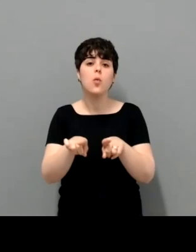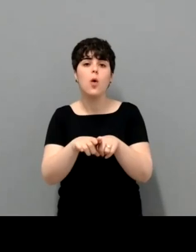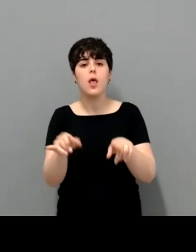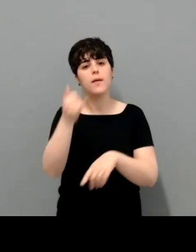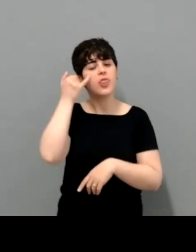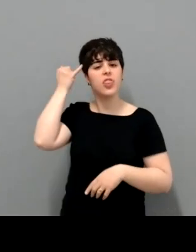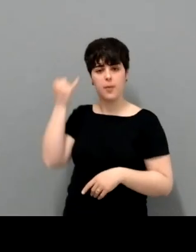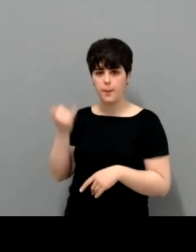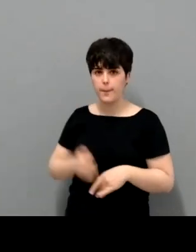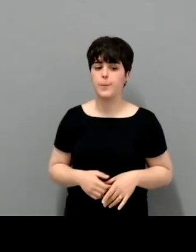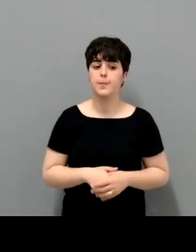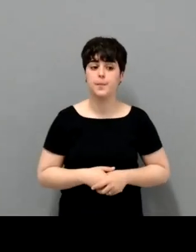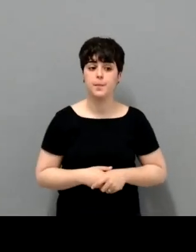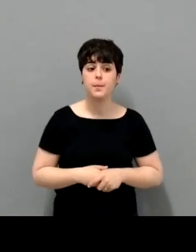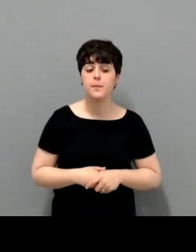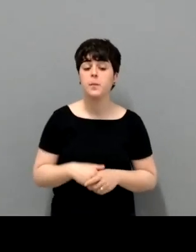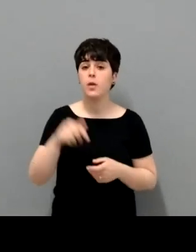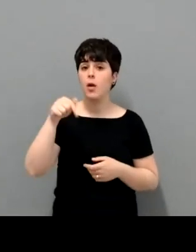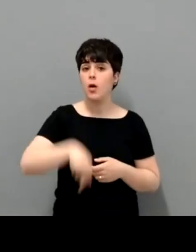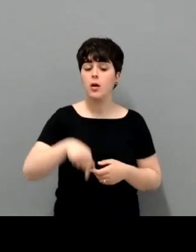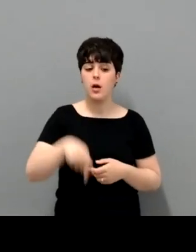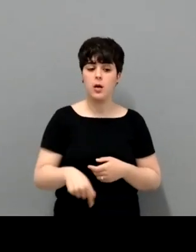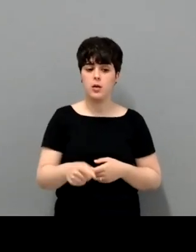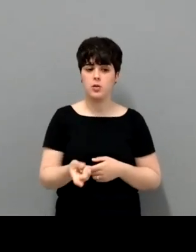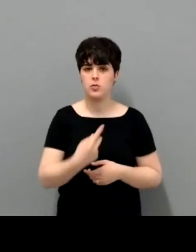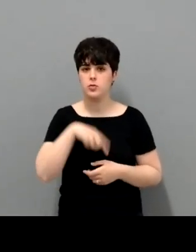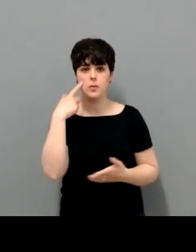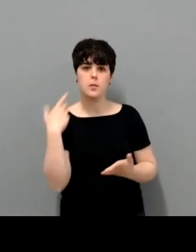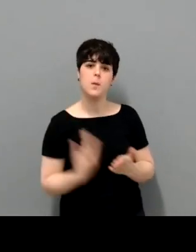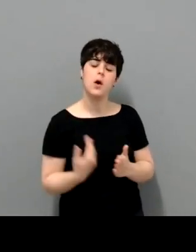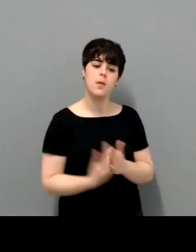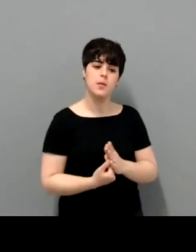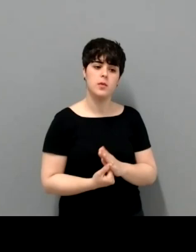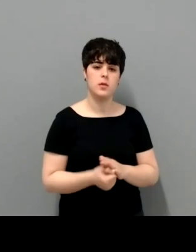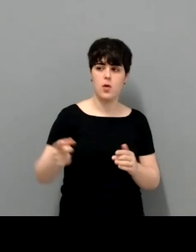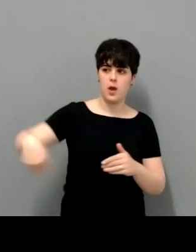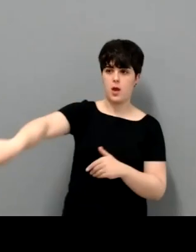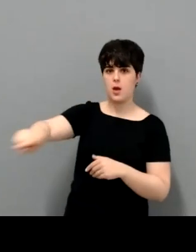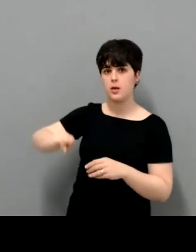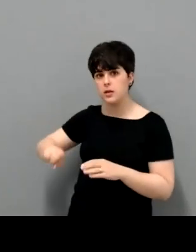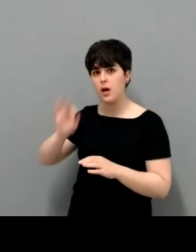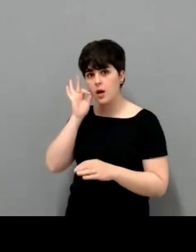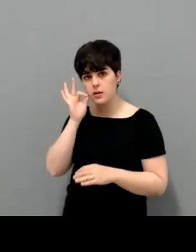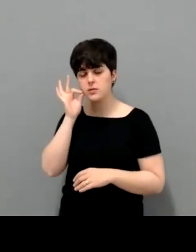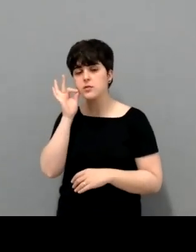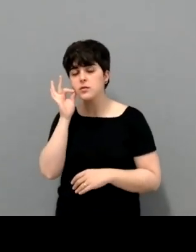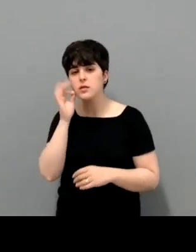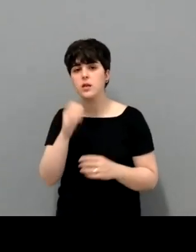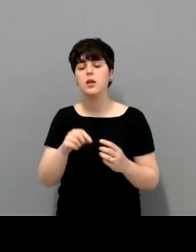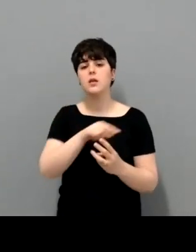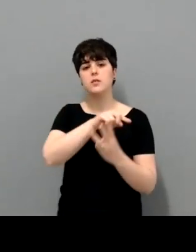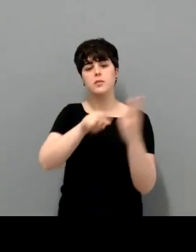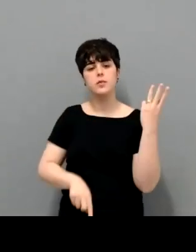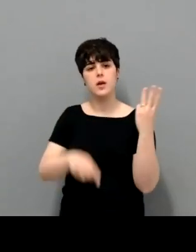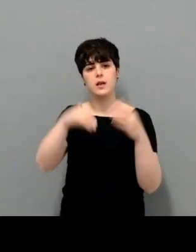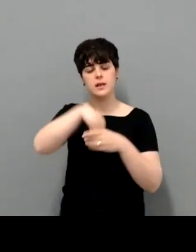invisible. Hoy hemos evidenciado cómo para ellas los tres pilares del